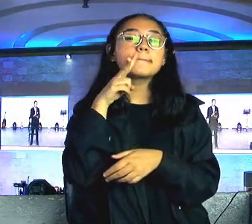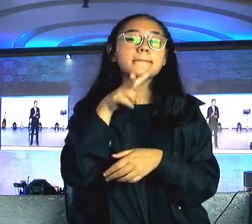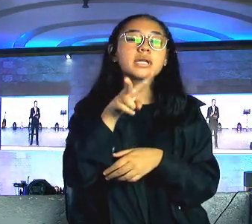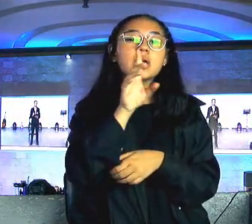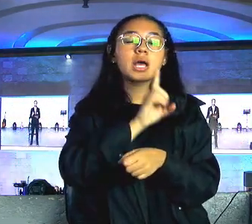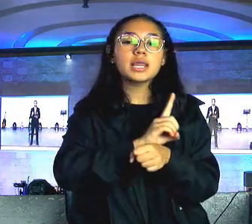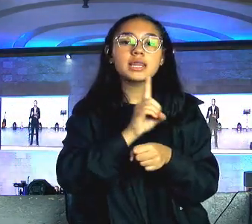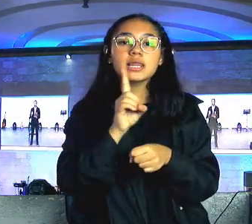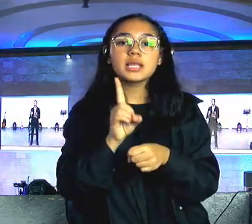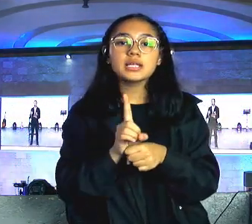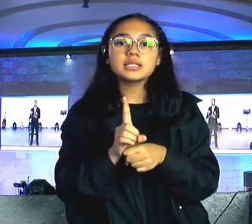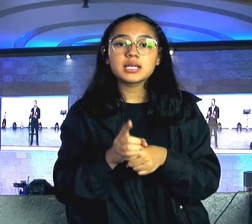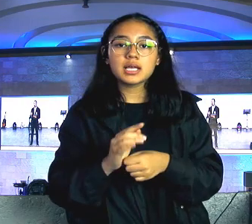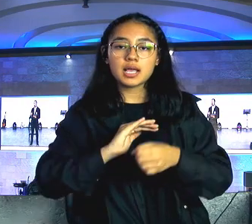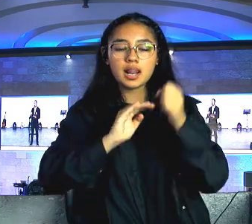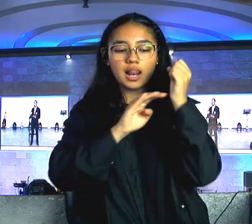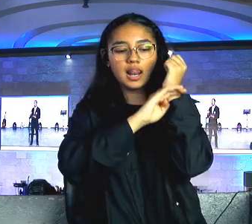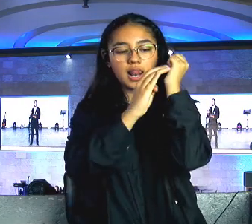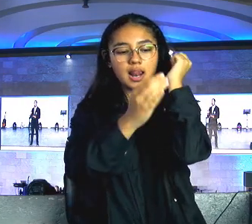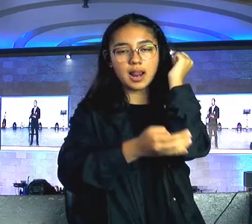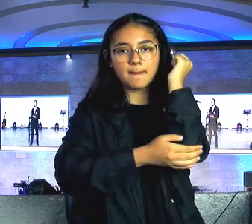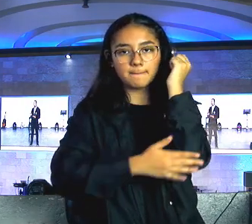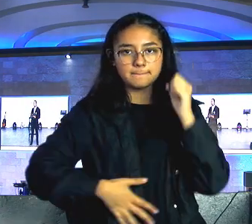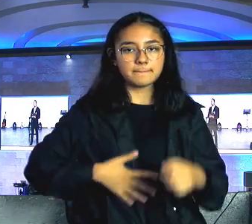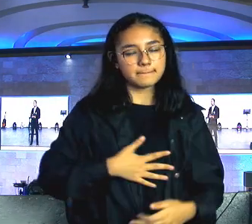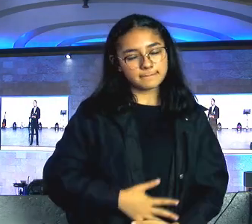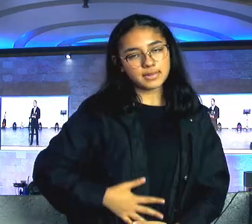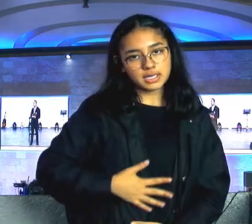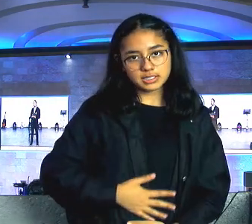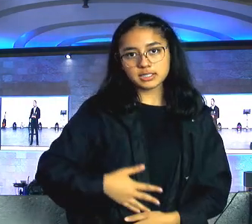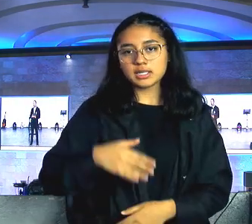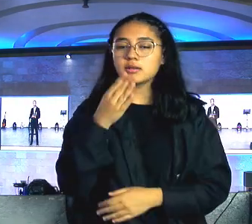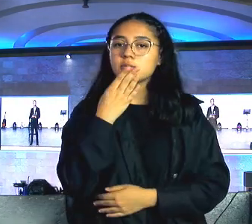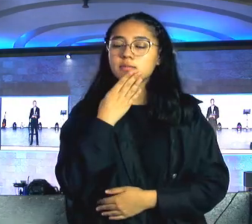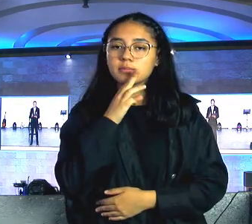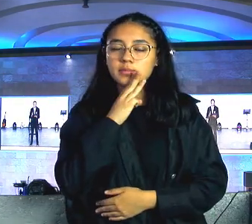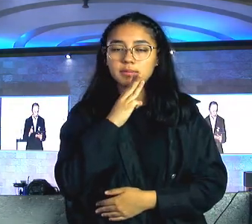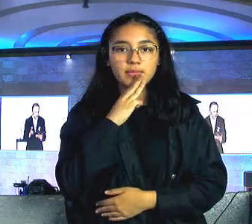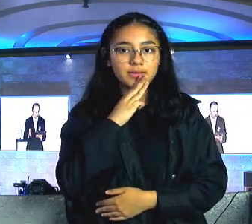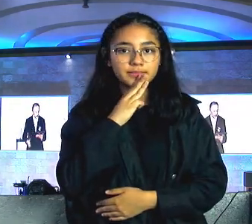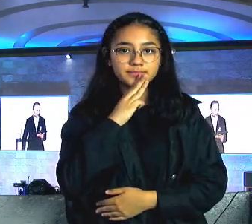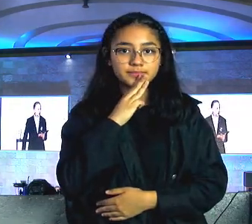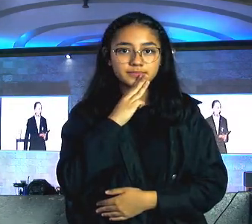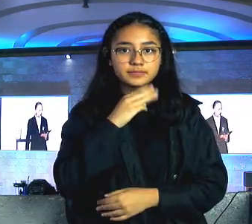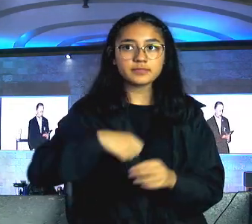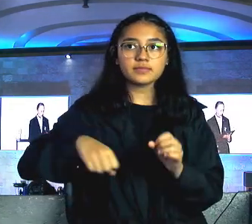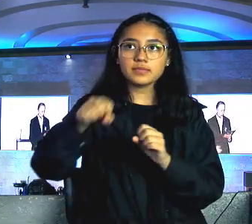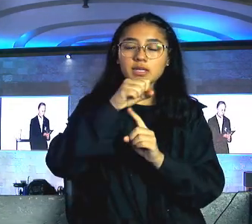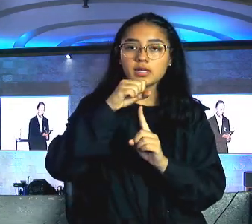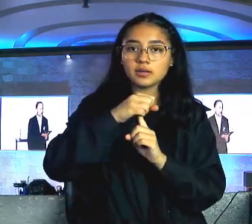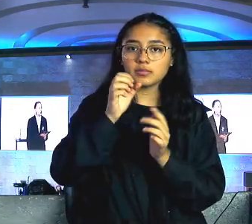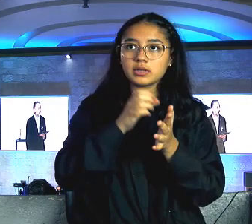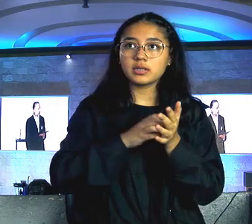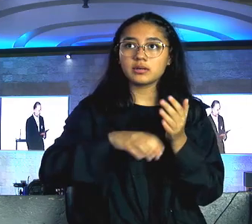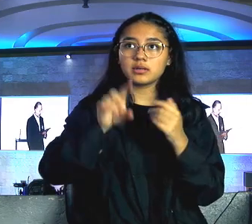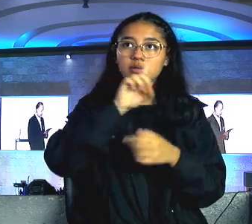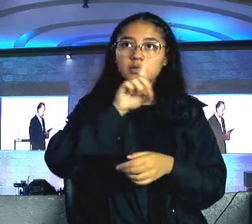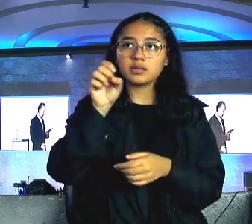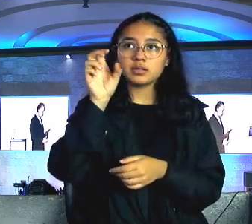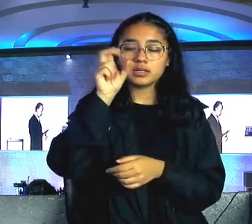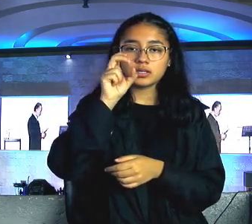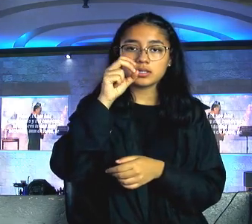estabas en el vientre materno. Así que vamos al Salmo 139 y fíjate lo que